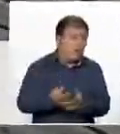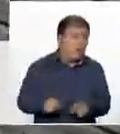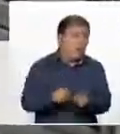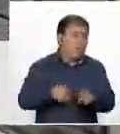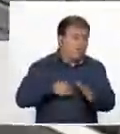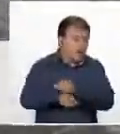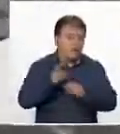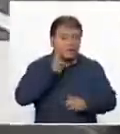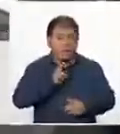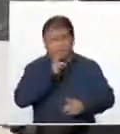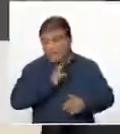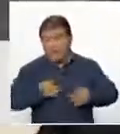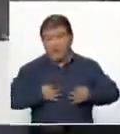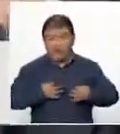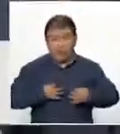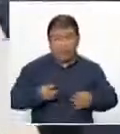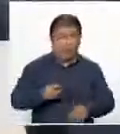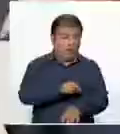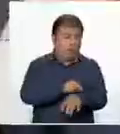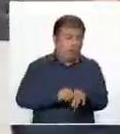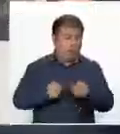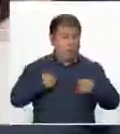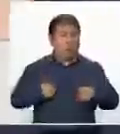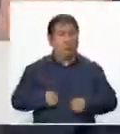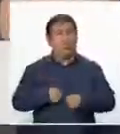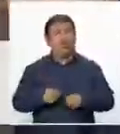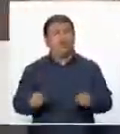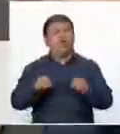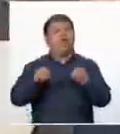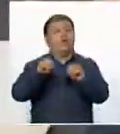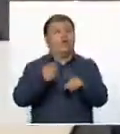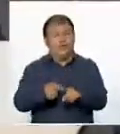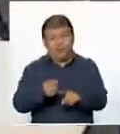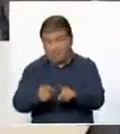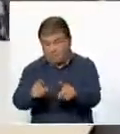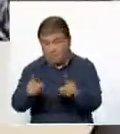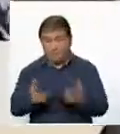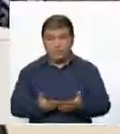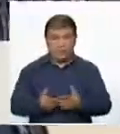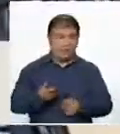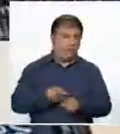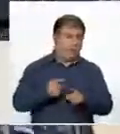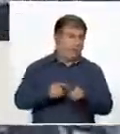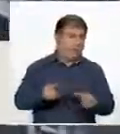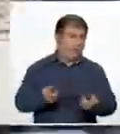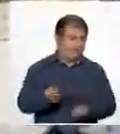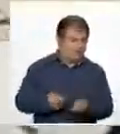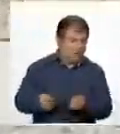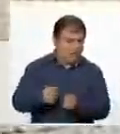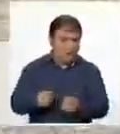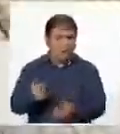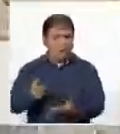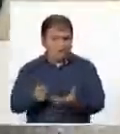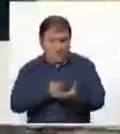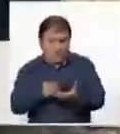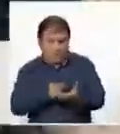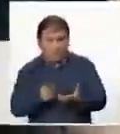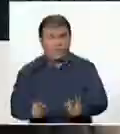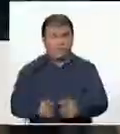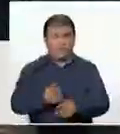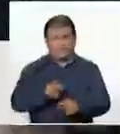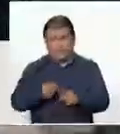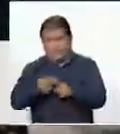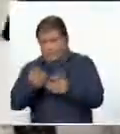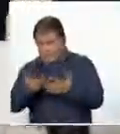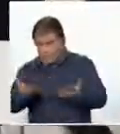como ropa, como incluso algunas joyerías hay por aquí, algunos establecimientos de venta de celulares, entre otros